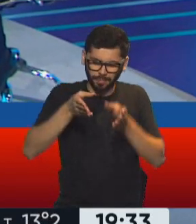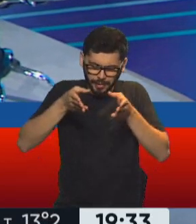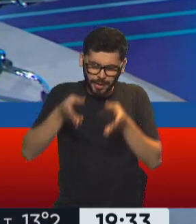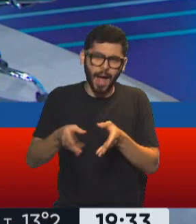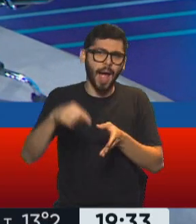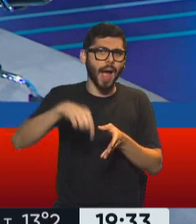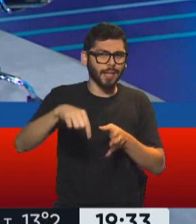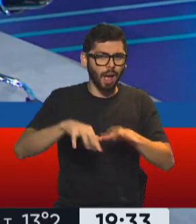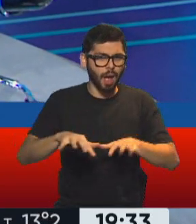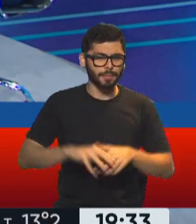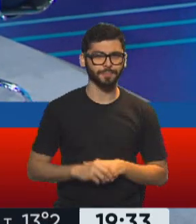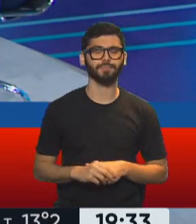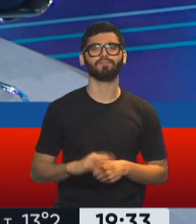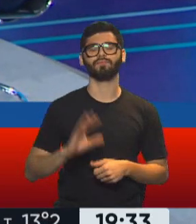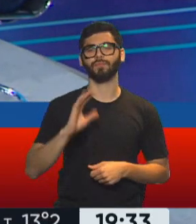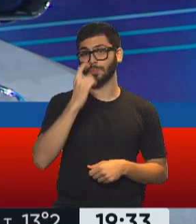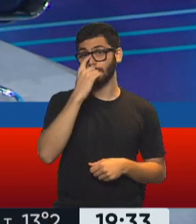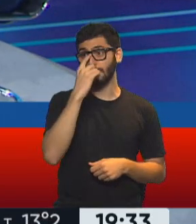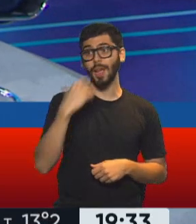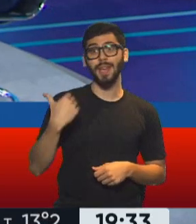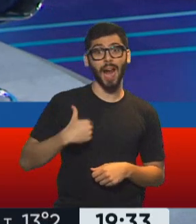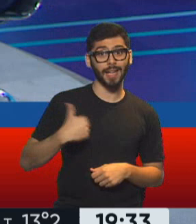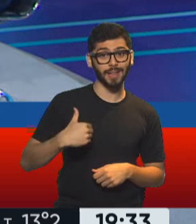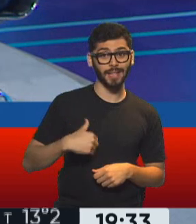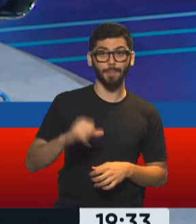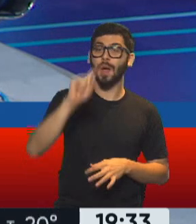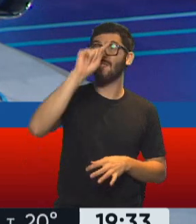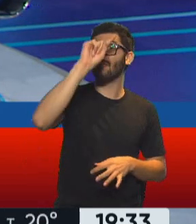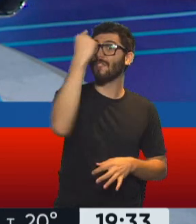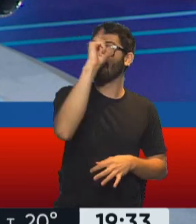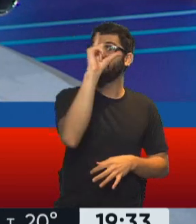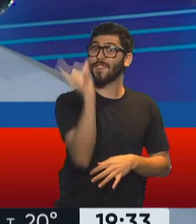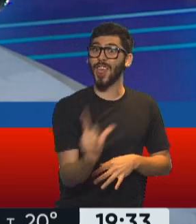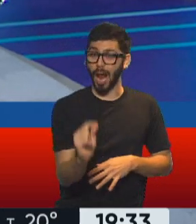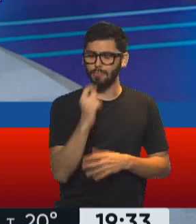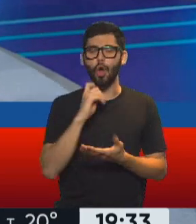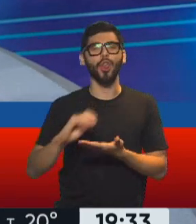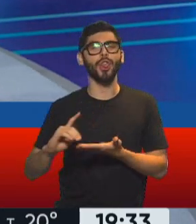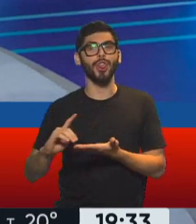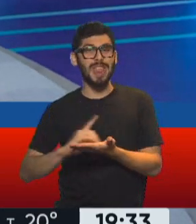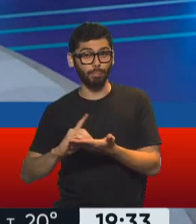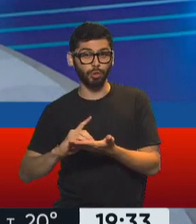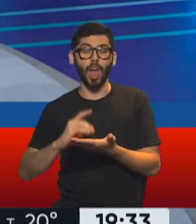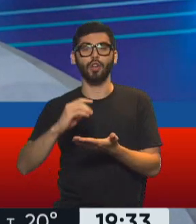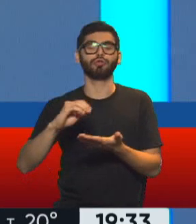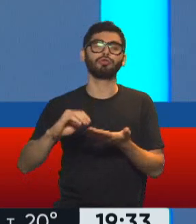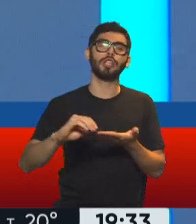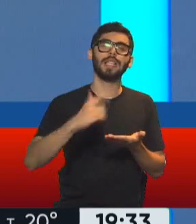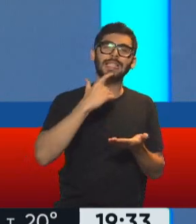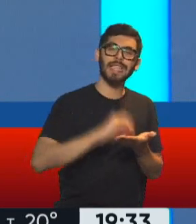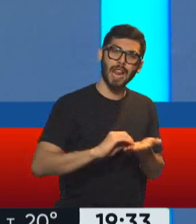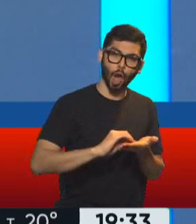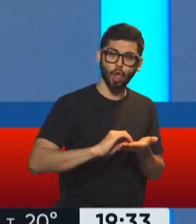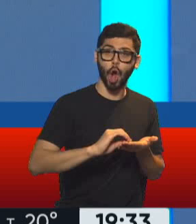estamos viviendo, en Argentina no hay antecedentes a nivel federal, o sea, en las elecciones de diputados, senadores y presidente, de haber